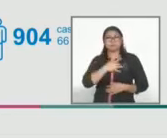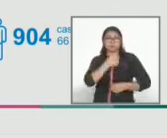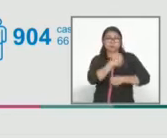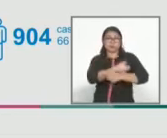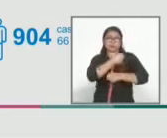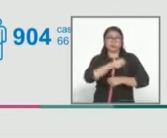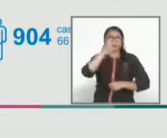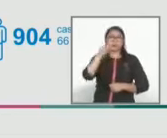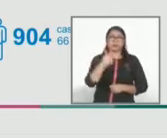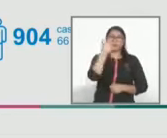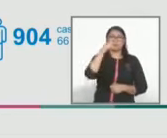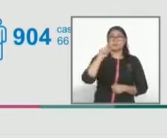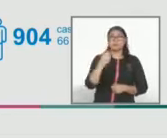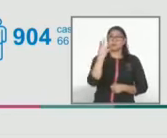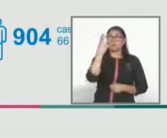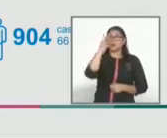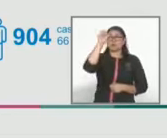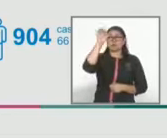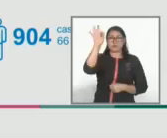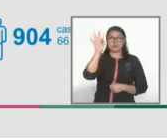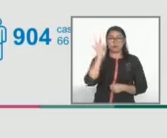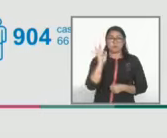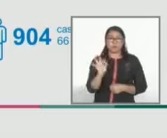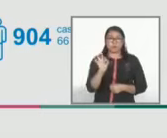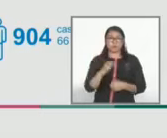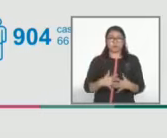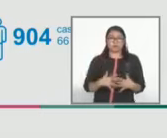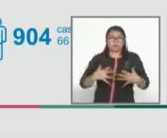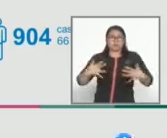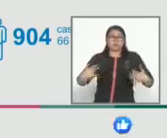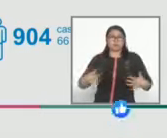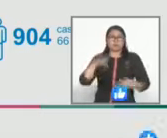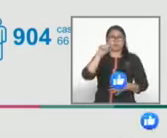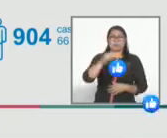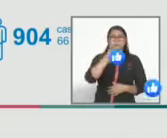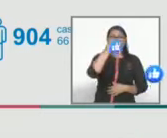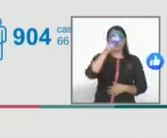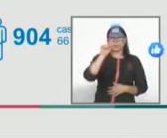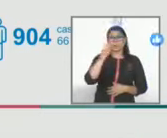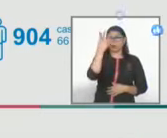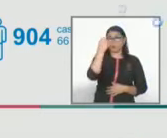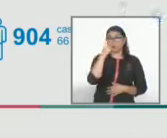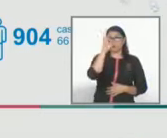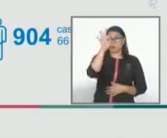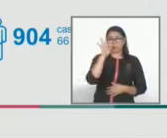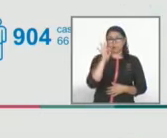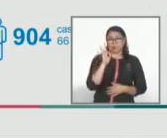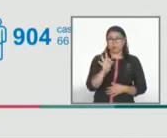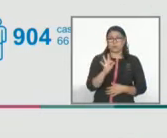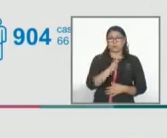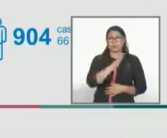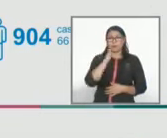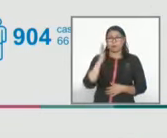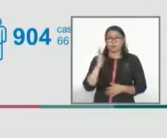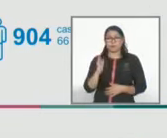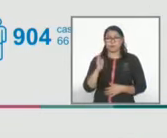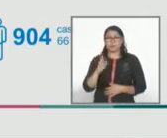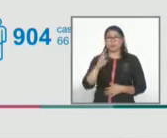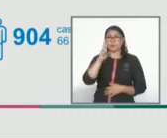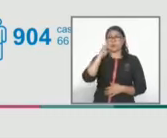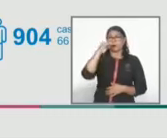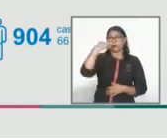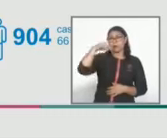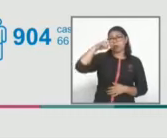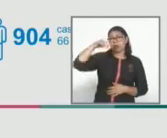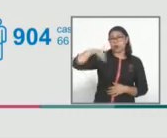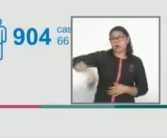en 37.4% de los casos, la obesidad en 26.9% de los casos e